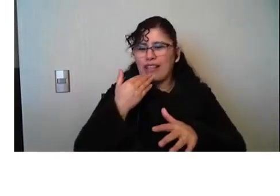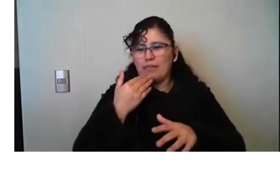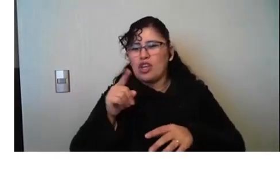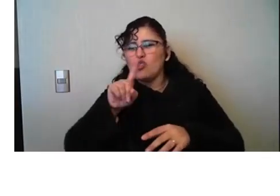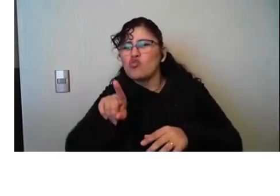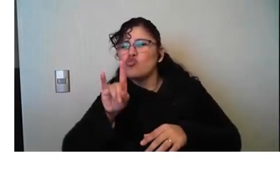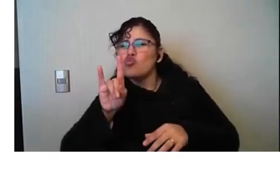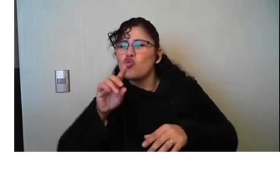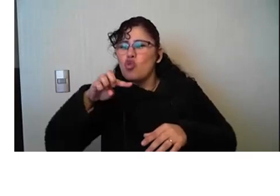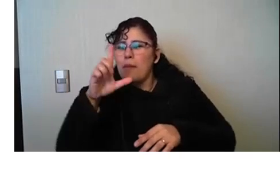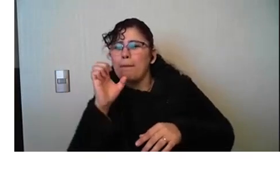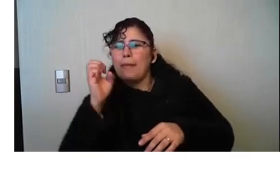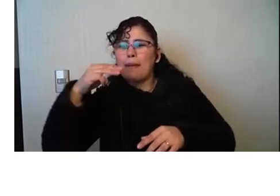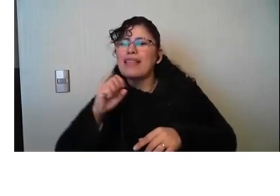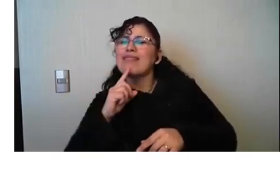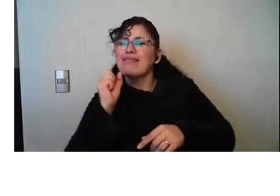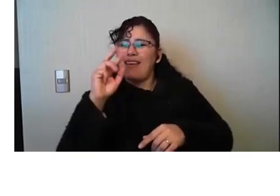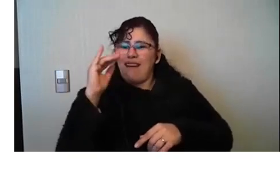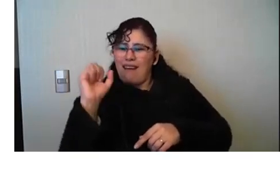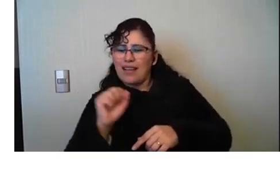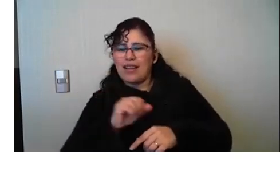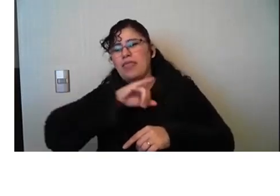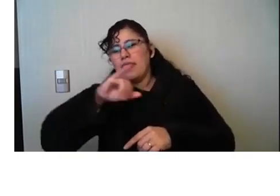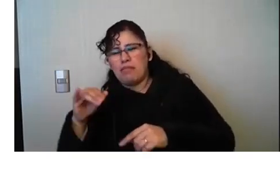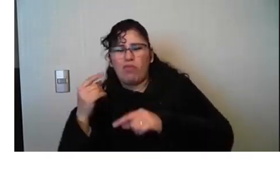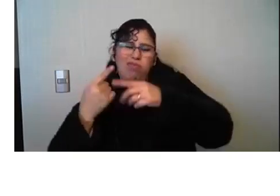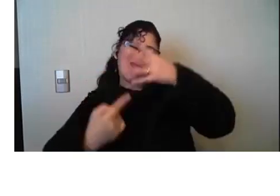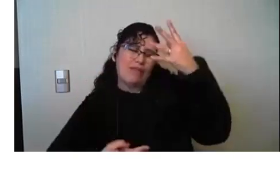y áreas de planificación cuando veamos actividad motora. Bueno,